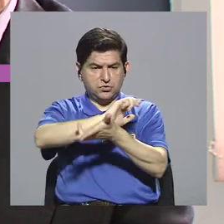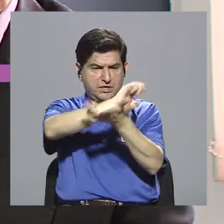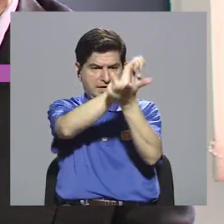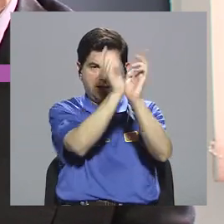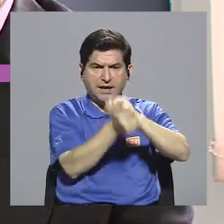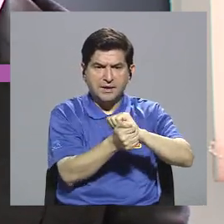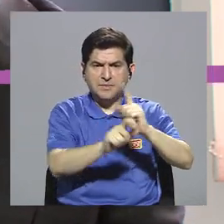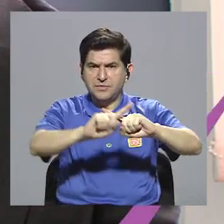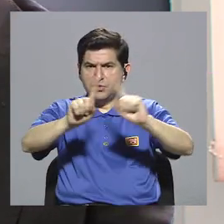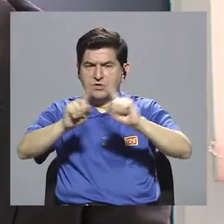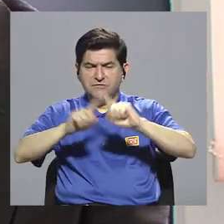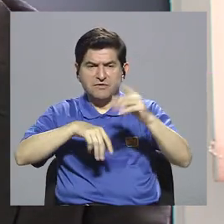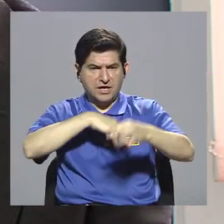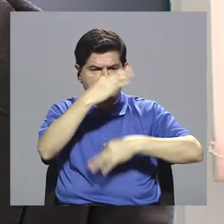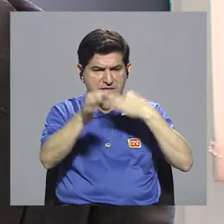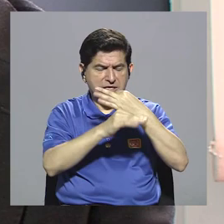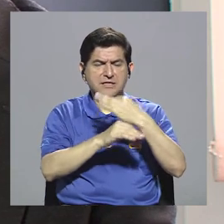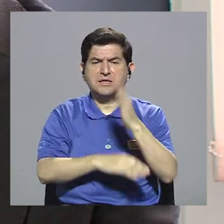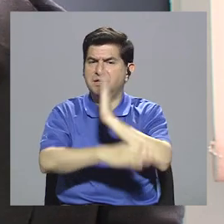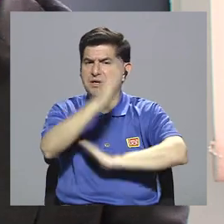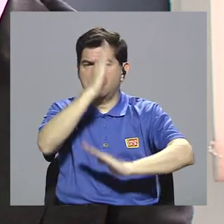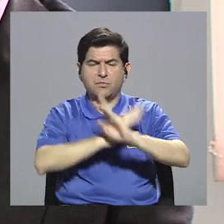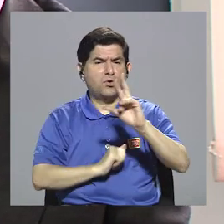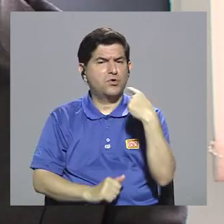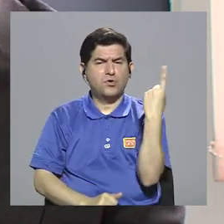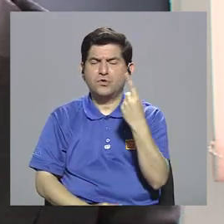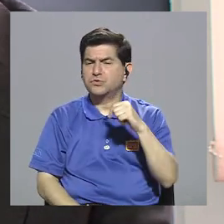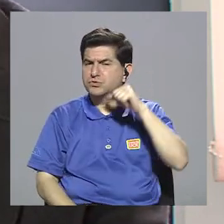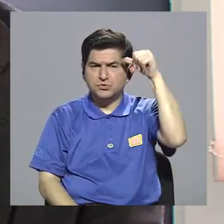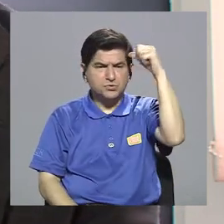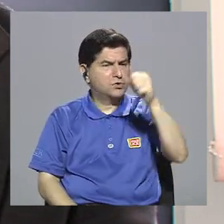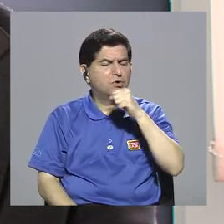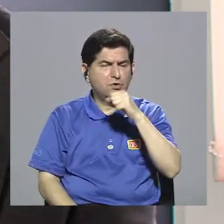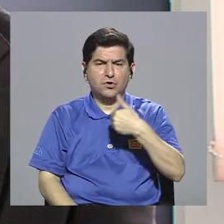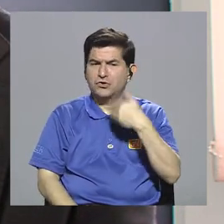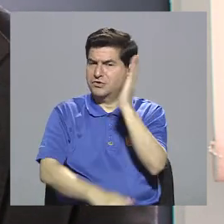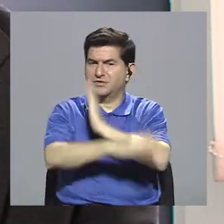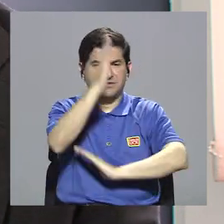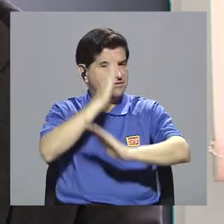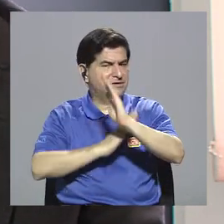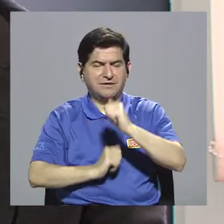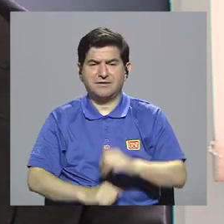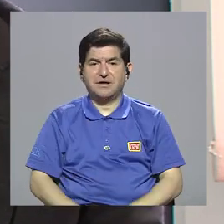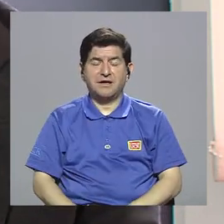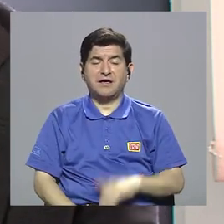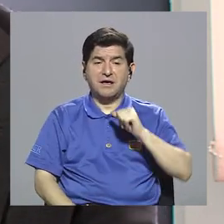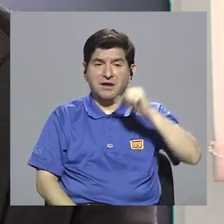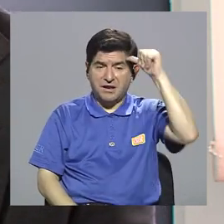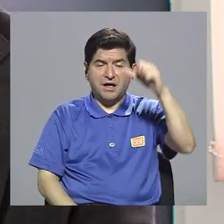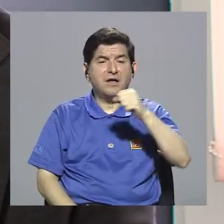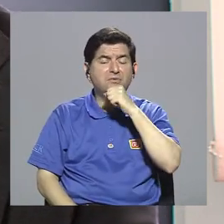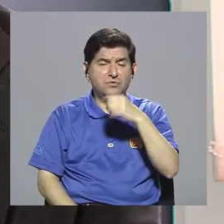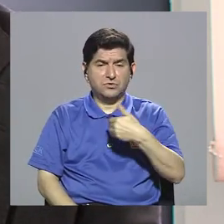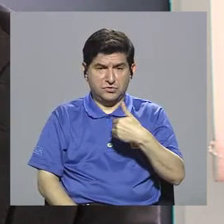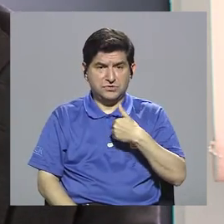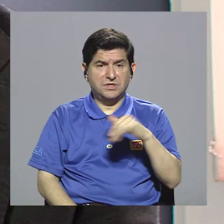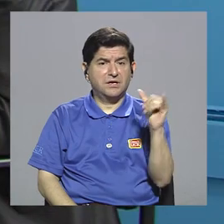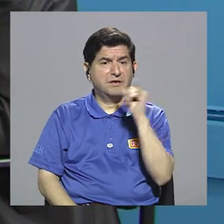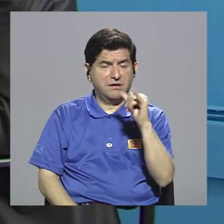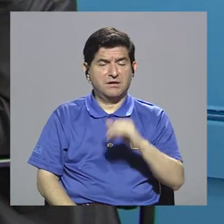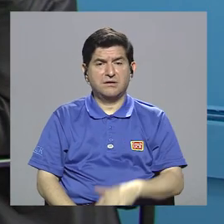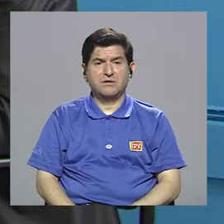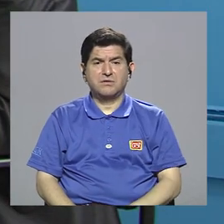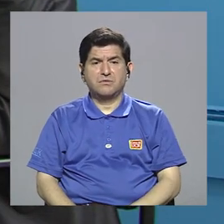adapta a los diferentes grados de discapacidad no sólo los adultos mayores tienen discapacidad y hay adultos mayores que tienen grados